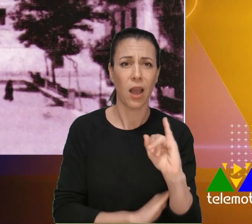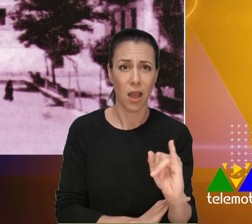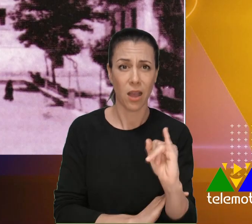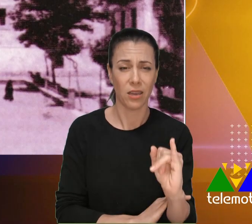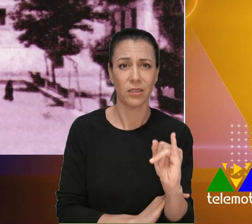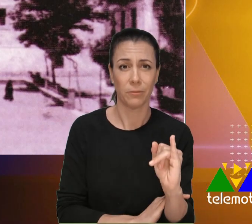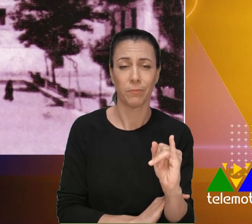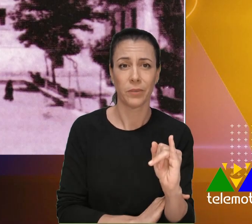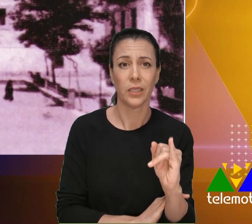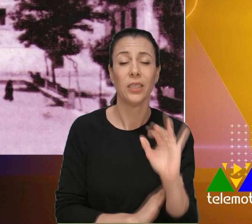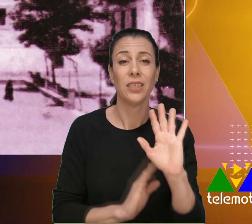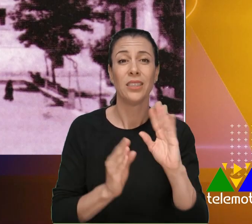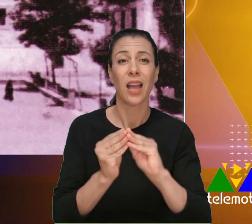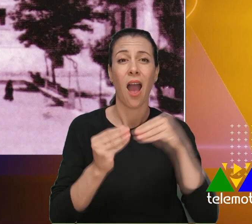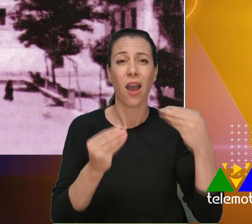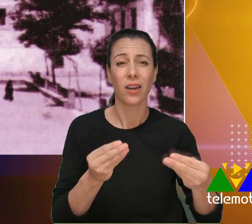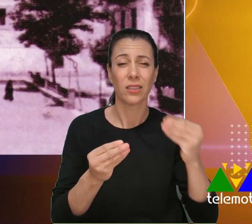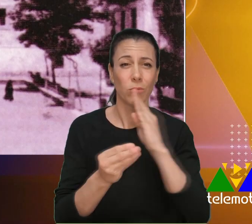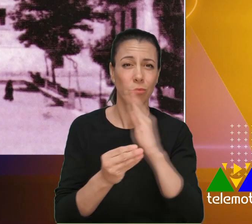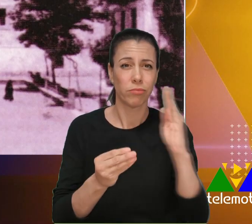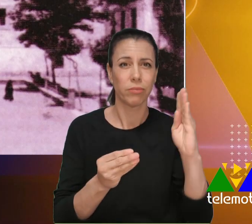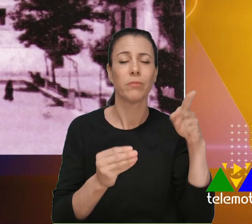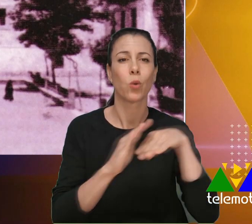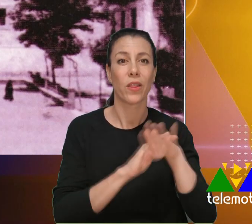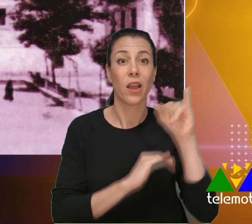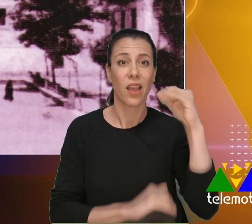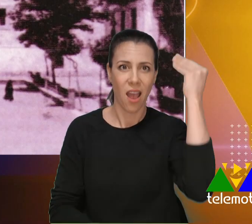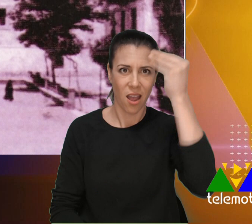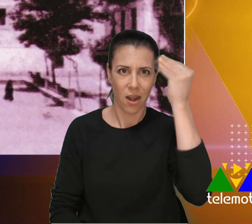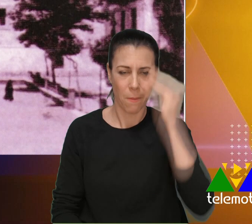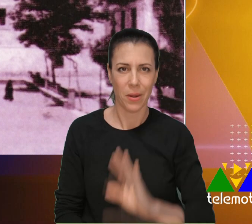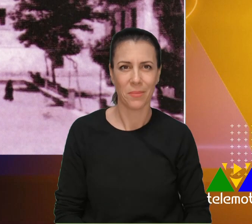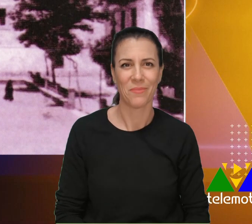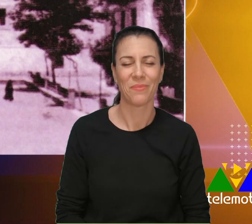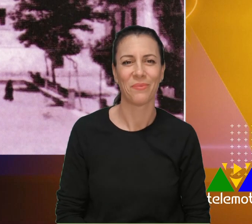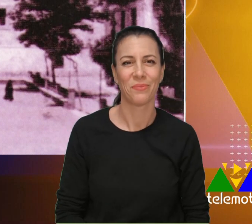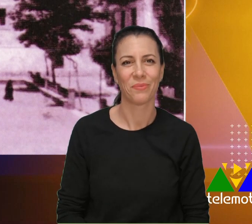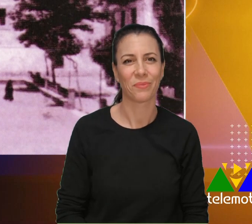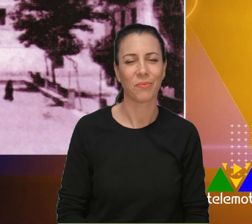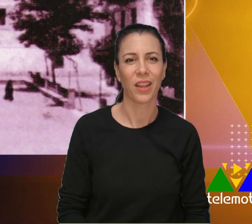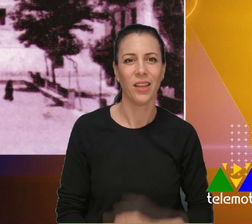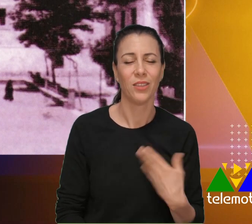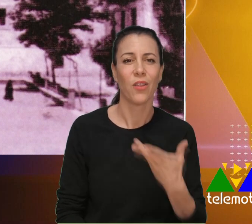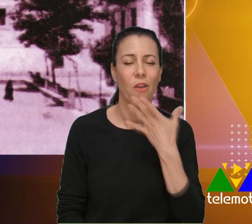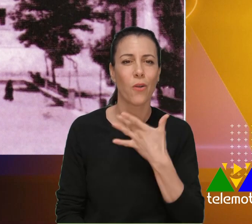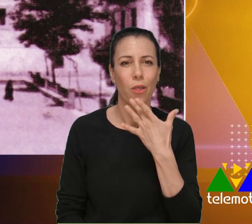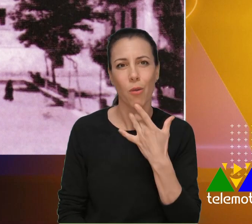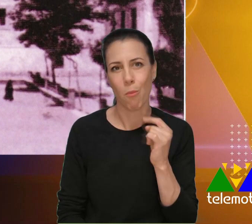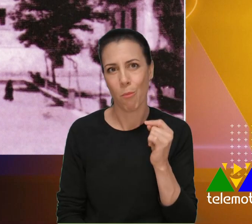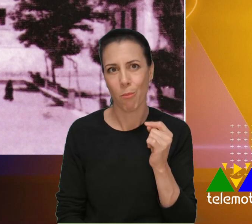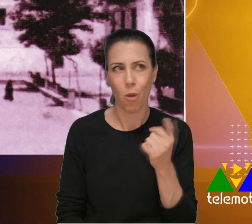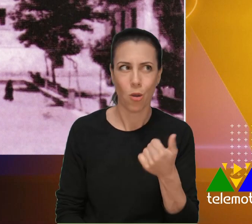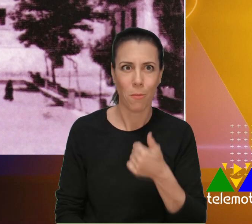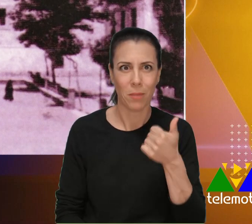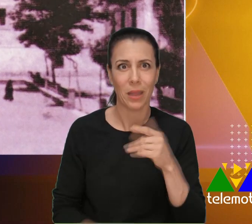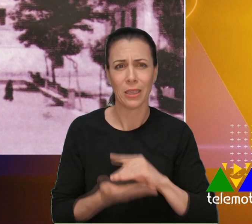se han conservado en el archivo de la Alhambra. Bueno, pues Para todo el mundo que lo quiera ver. Conocido un poco datos, porque podríamos